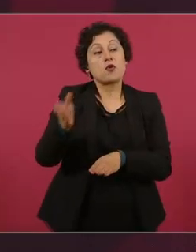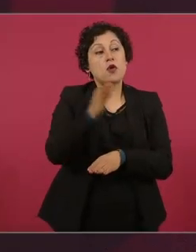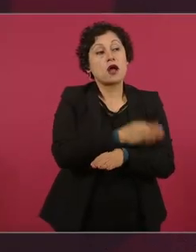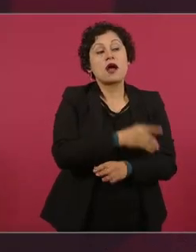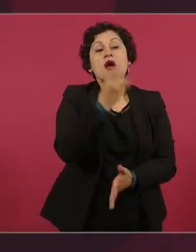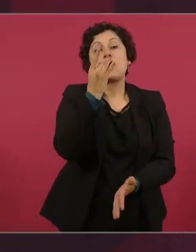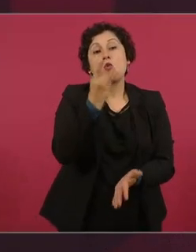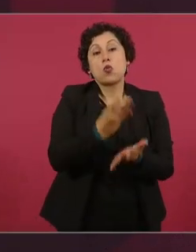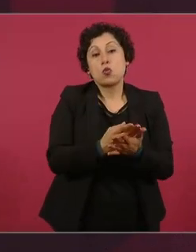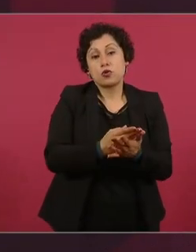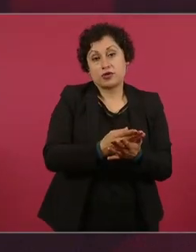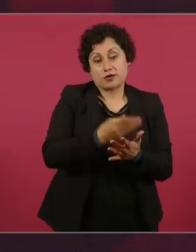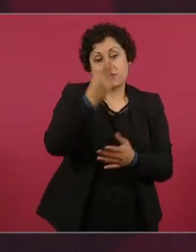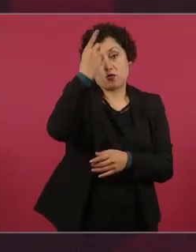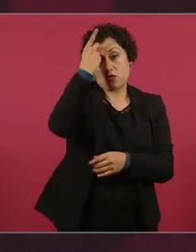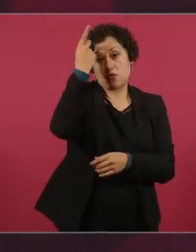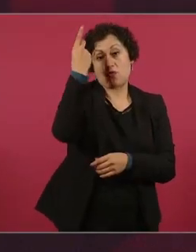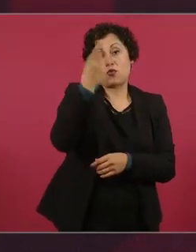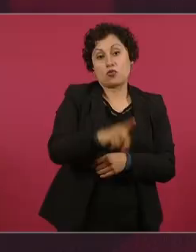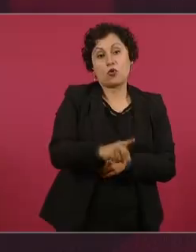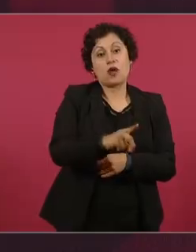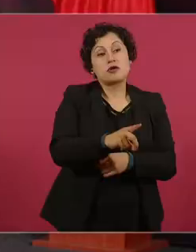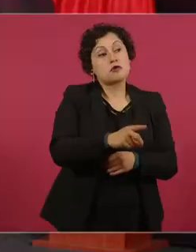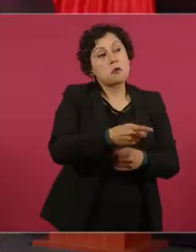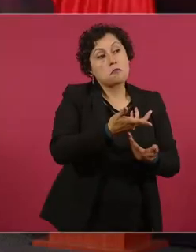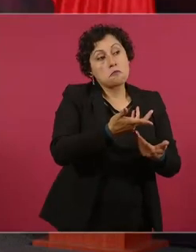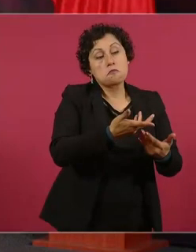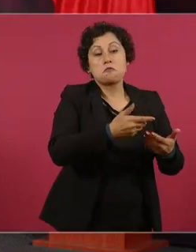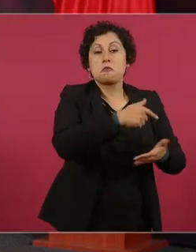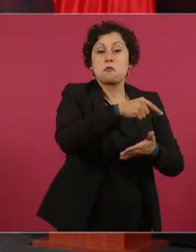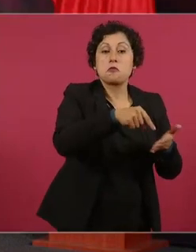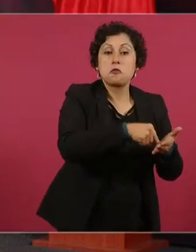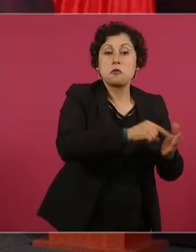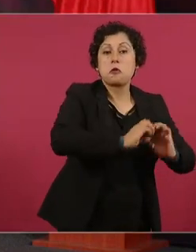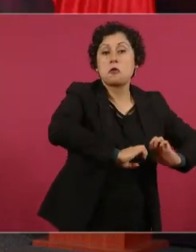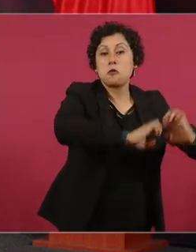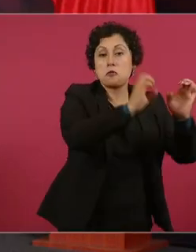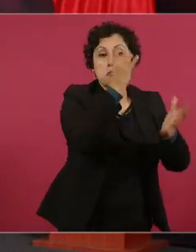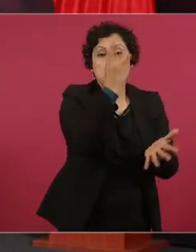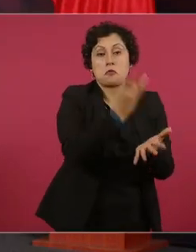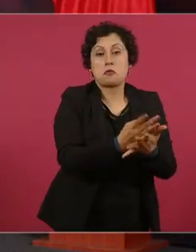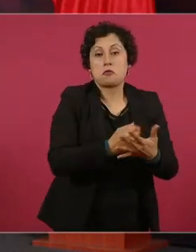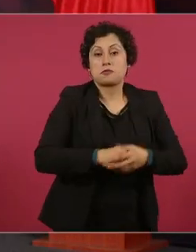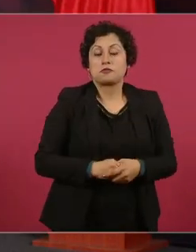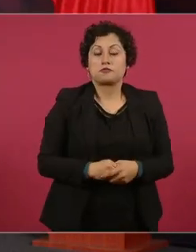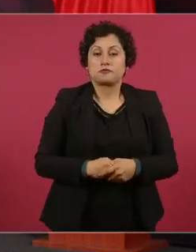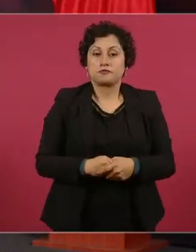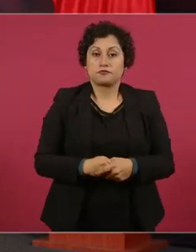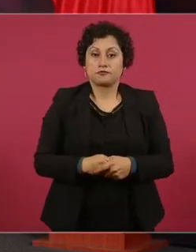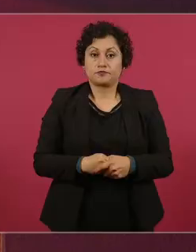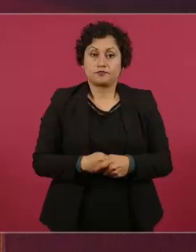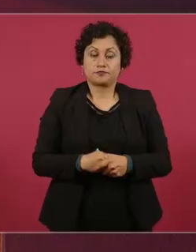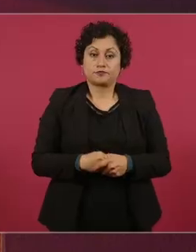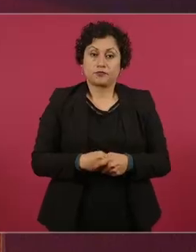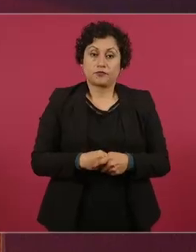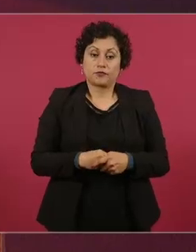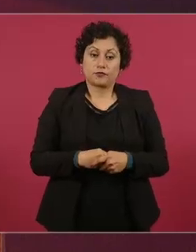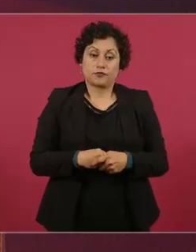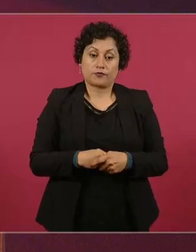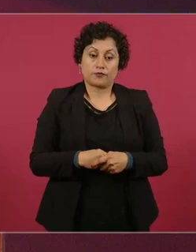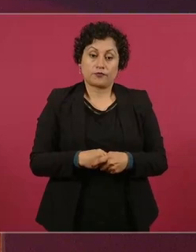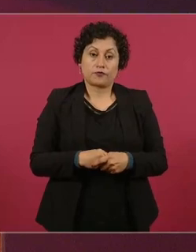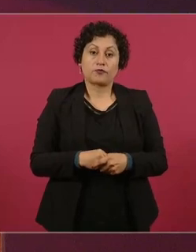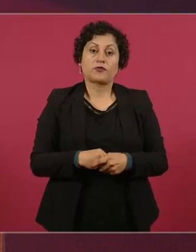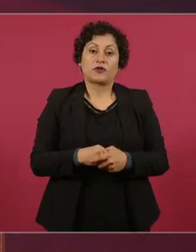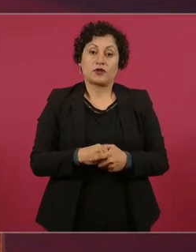trabajadores, médicos y enfermeras en su mayoría. ¿En qué consistían? El trabajo consiste en